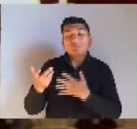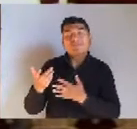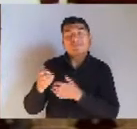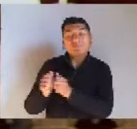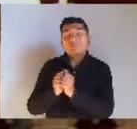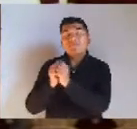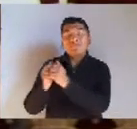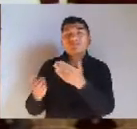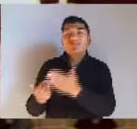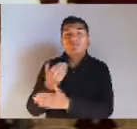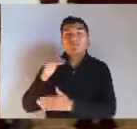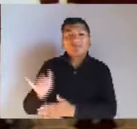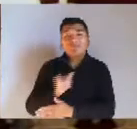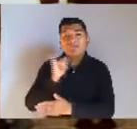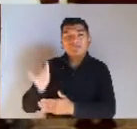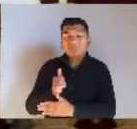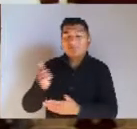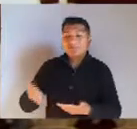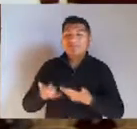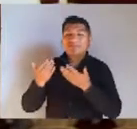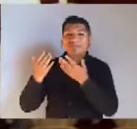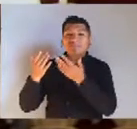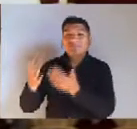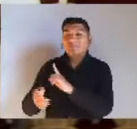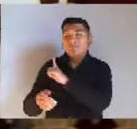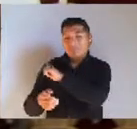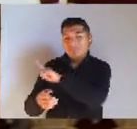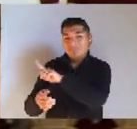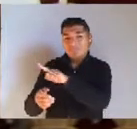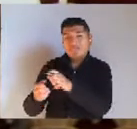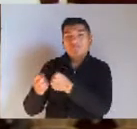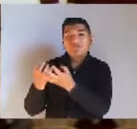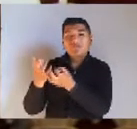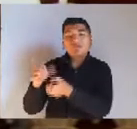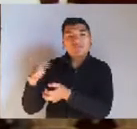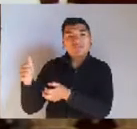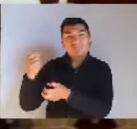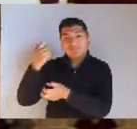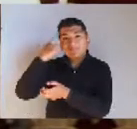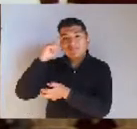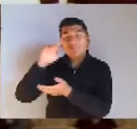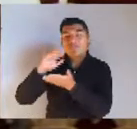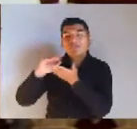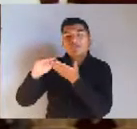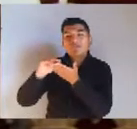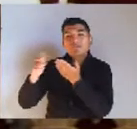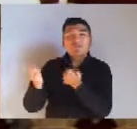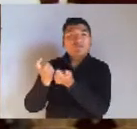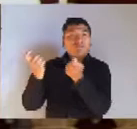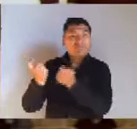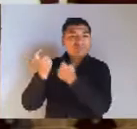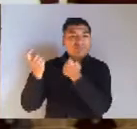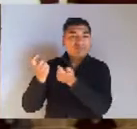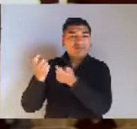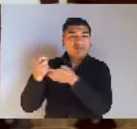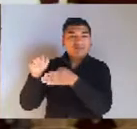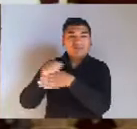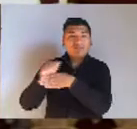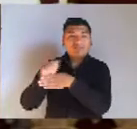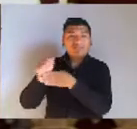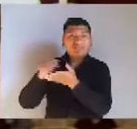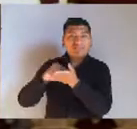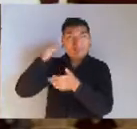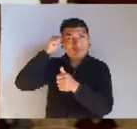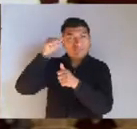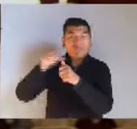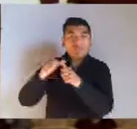alianza nueva y eterna, que será derramada por ustedes y por muchos para el perdón de los pecados. Hagan esto